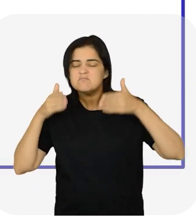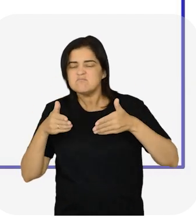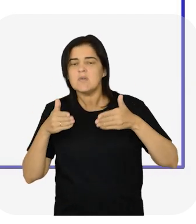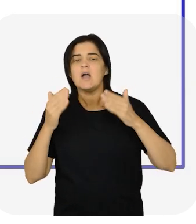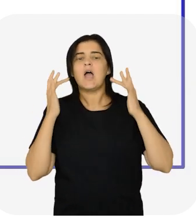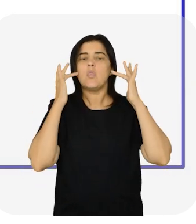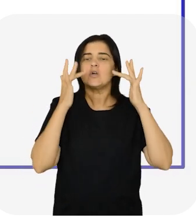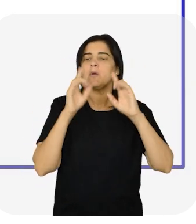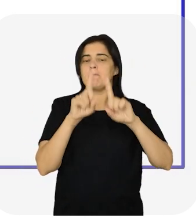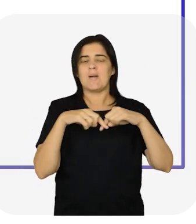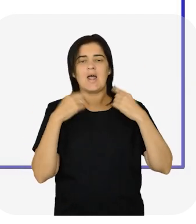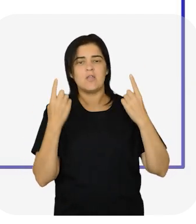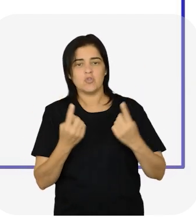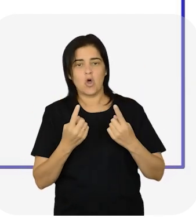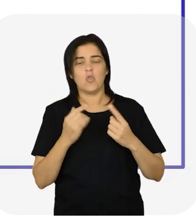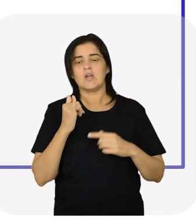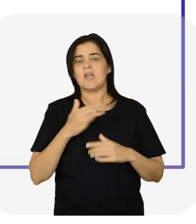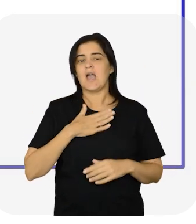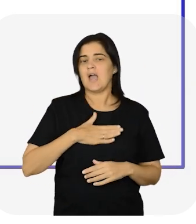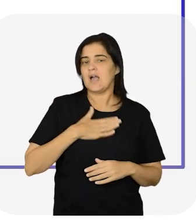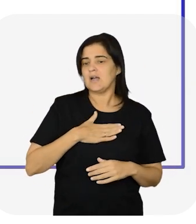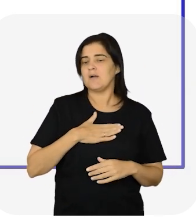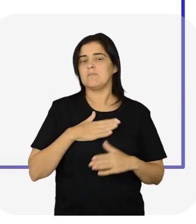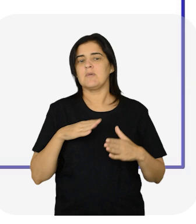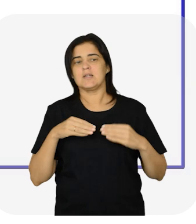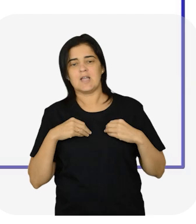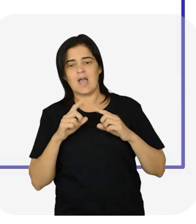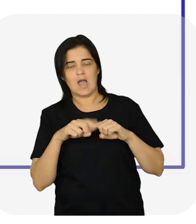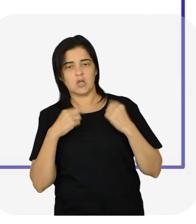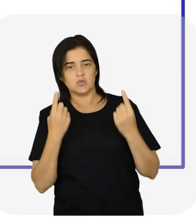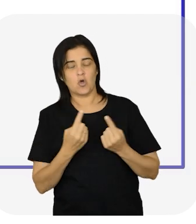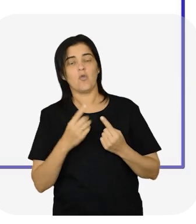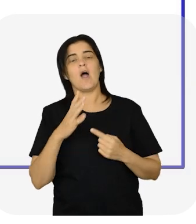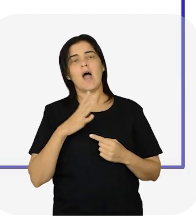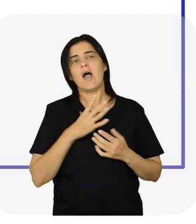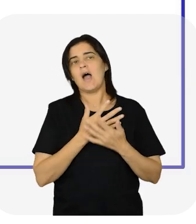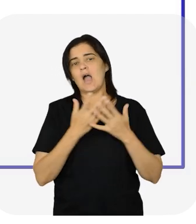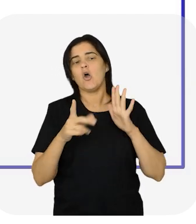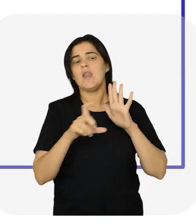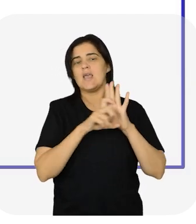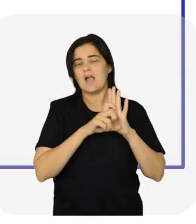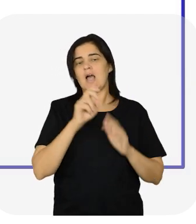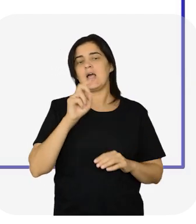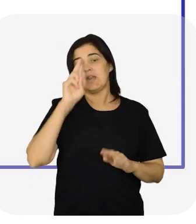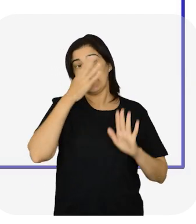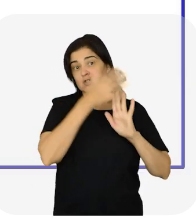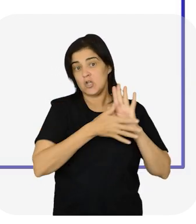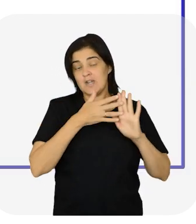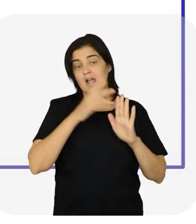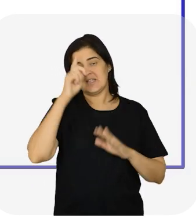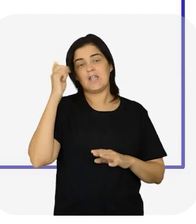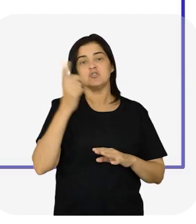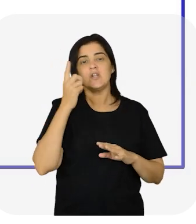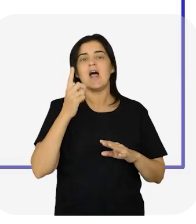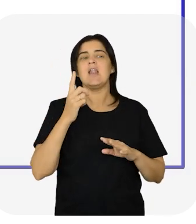todos, donde todo el alumnado es bienvenido. Bueno, sabemos que existe un marco legal nacional e internacional que ampara a la